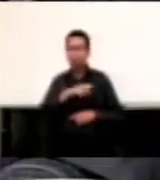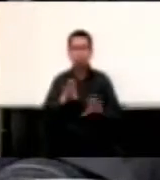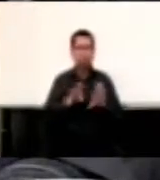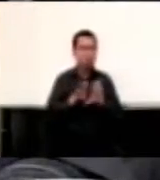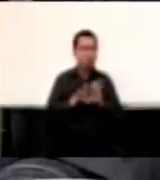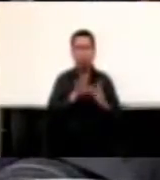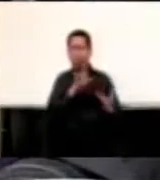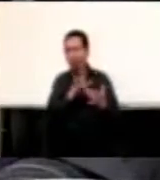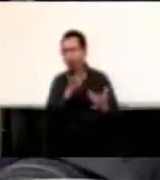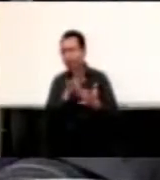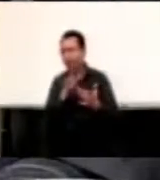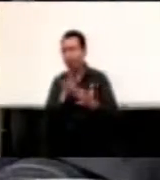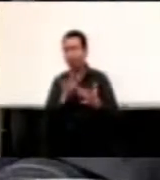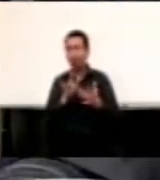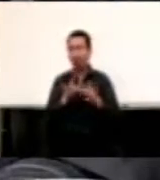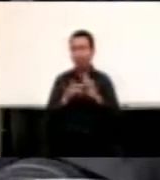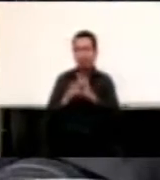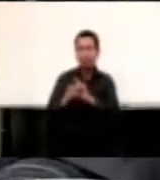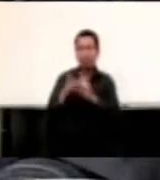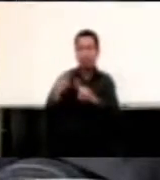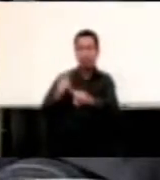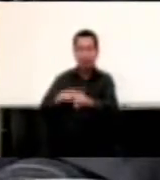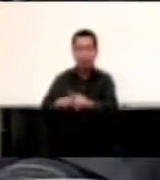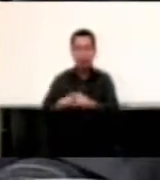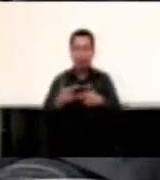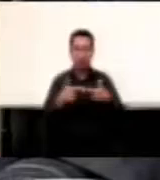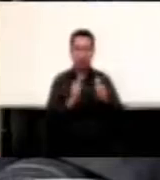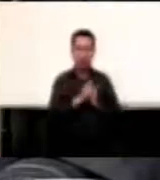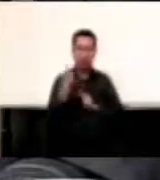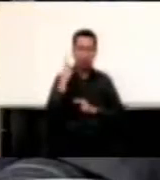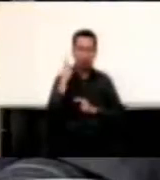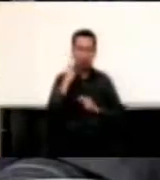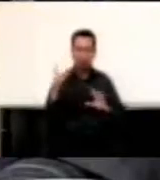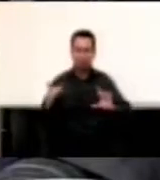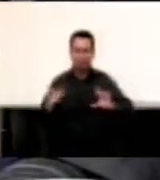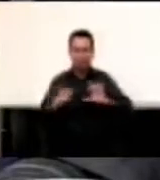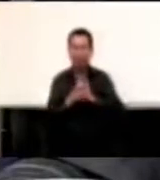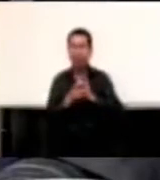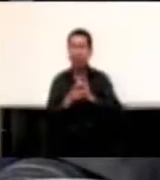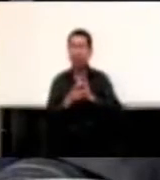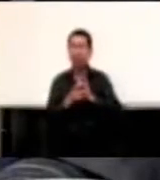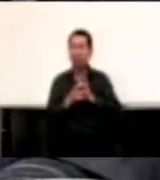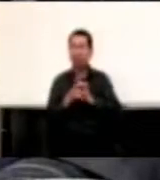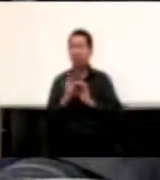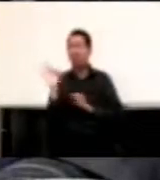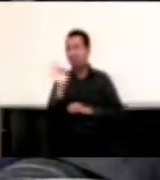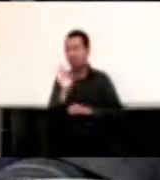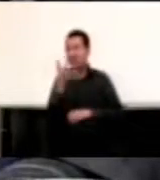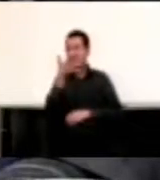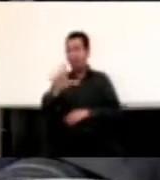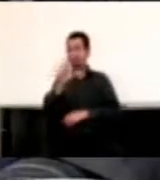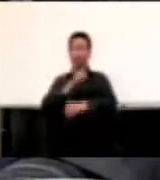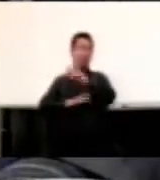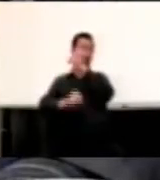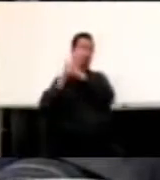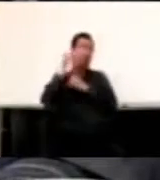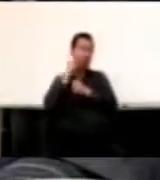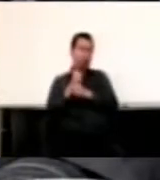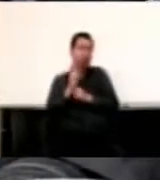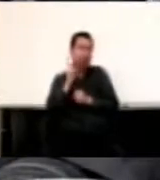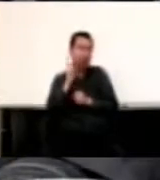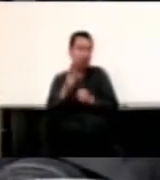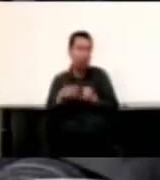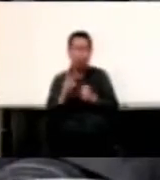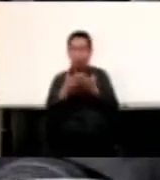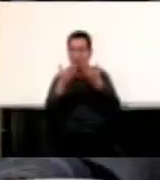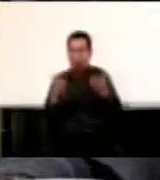con la sociedad, vínculos con la sociedad, hubiera sido bueno igual hace 10 años, quizás se hubiera implementado. Pero si